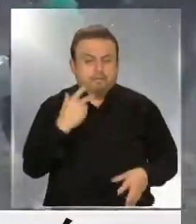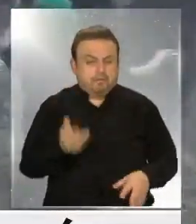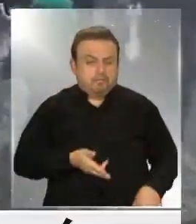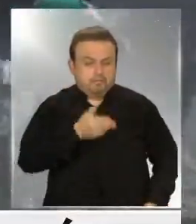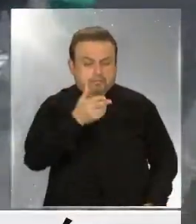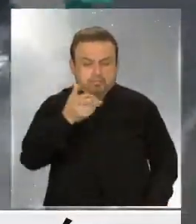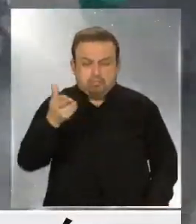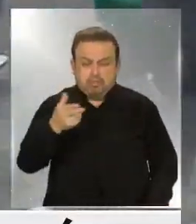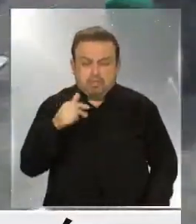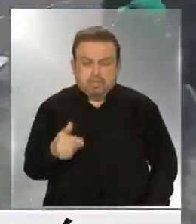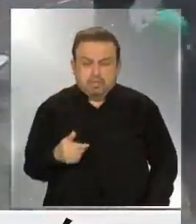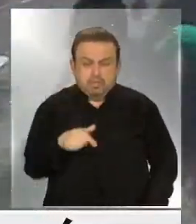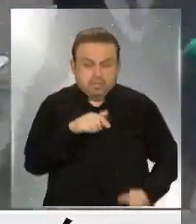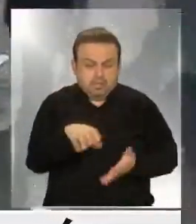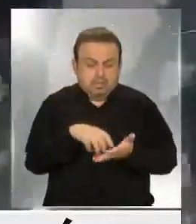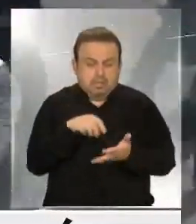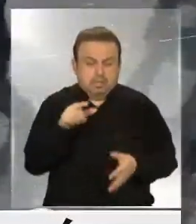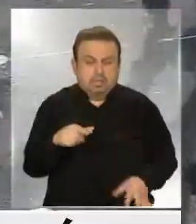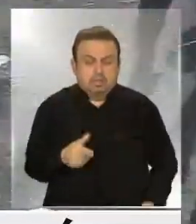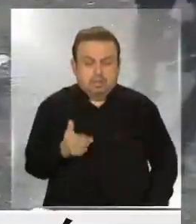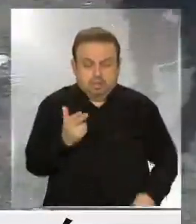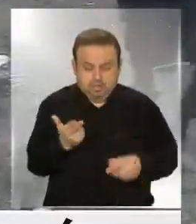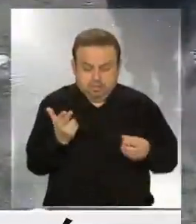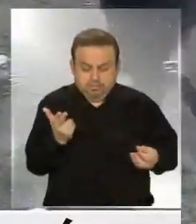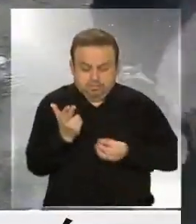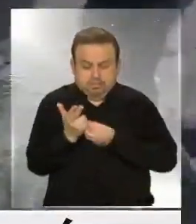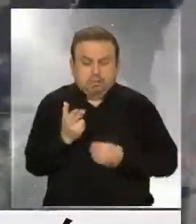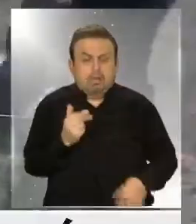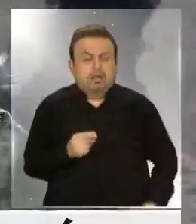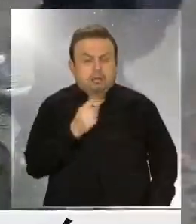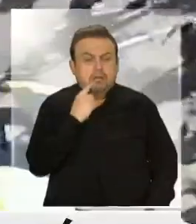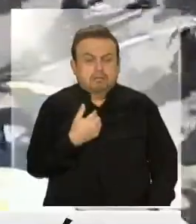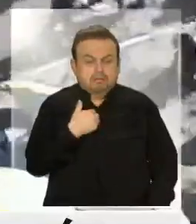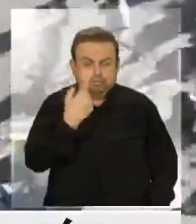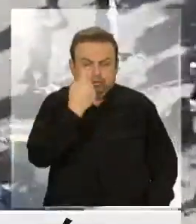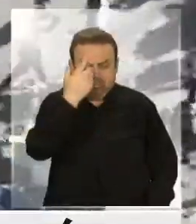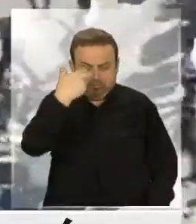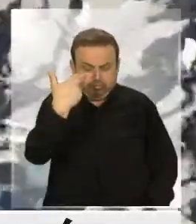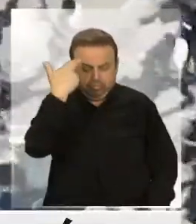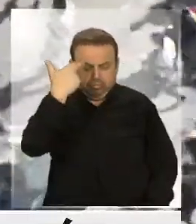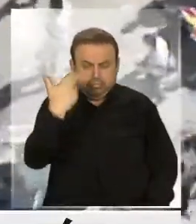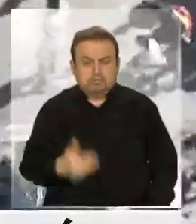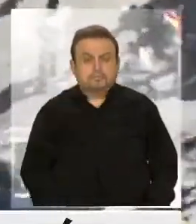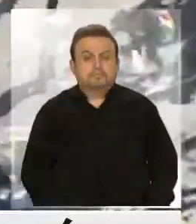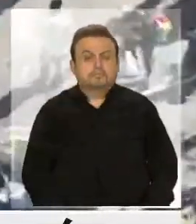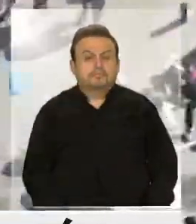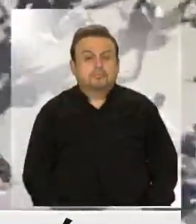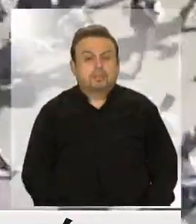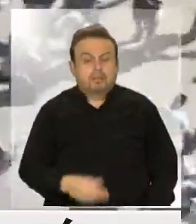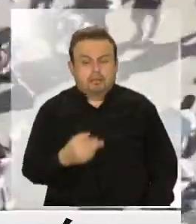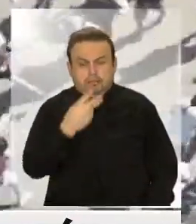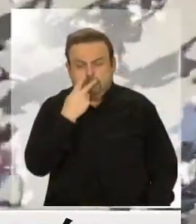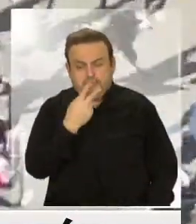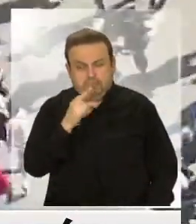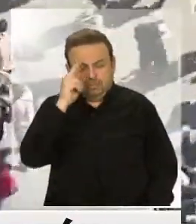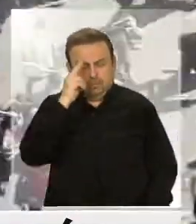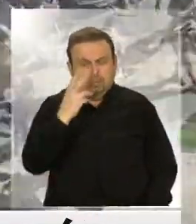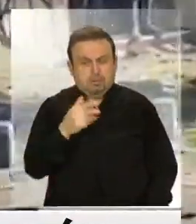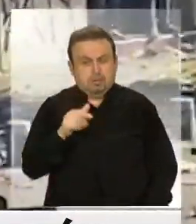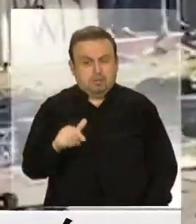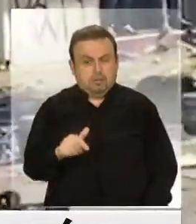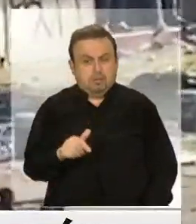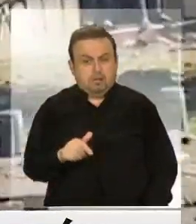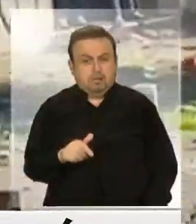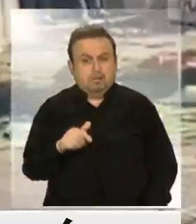lo decíamos en Plaza Baquedano, donde había gran cantidad también de gente a esa hora, y eso también llama la atención, todo esto que